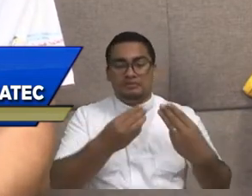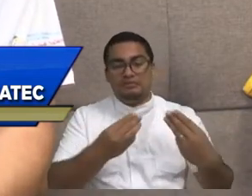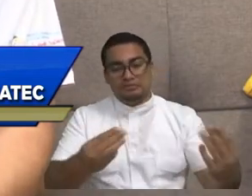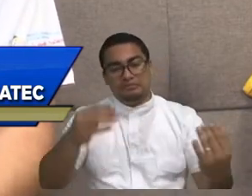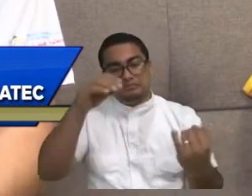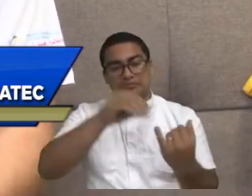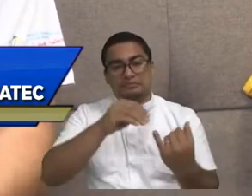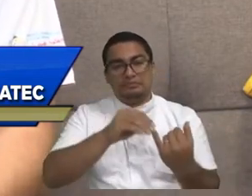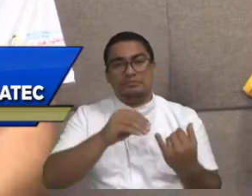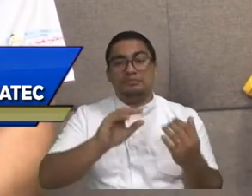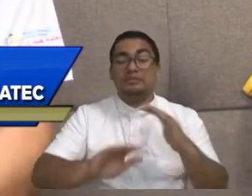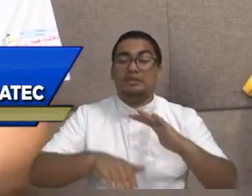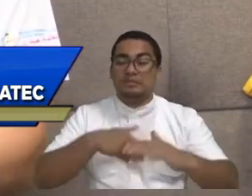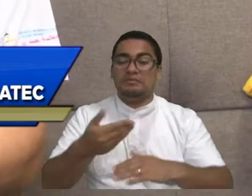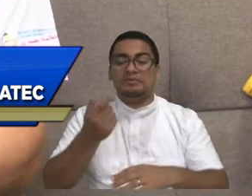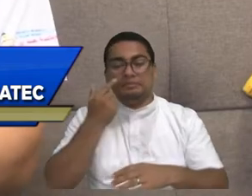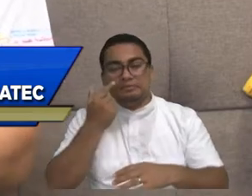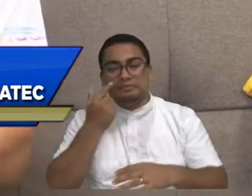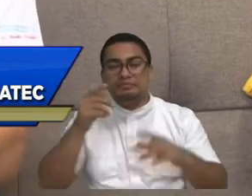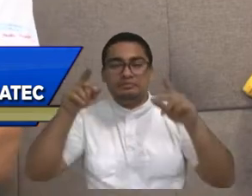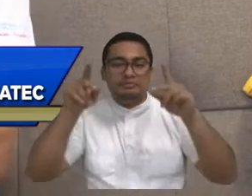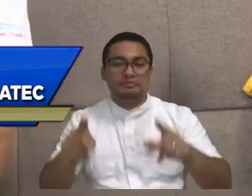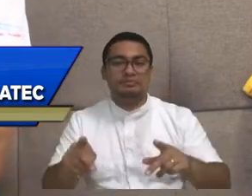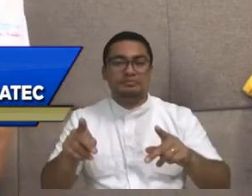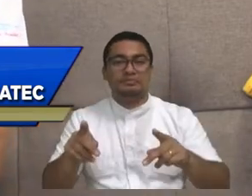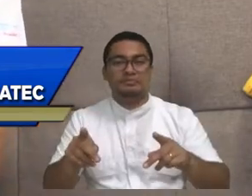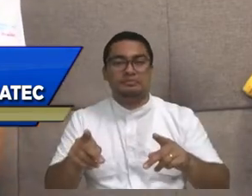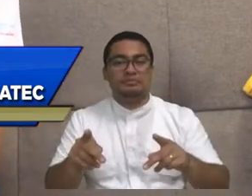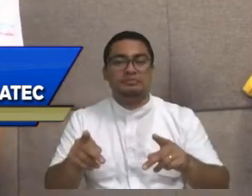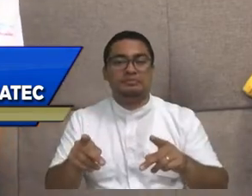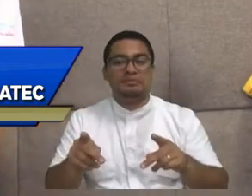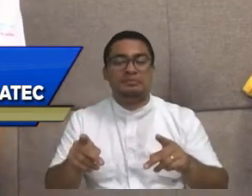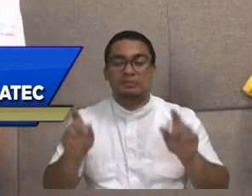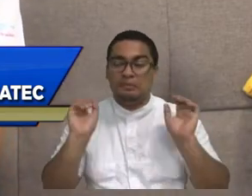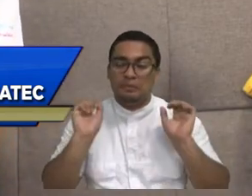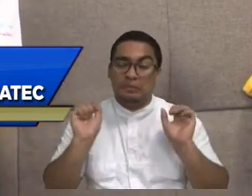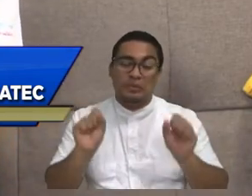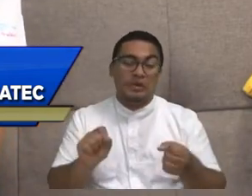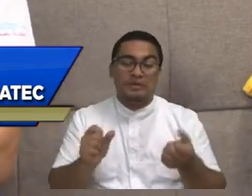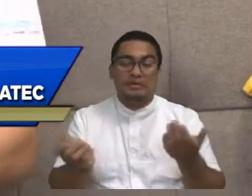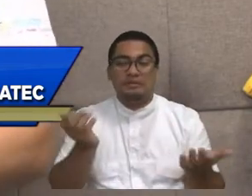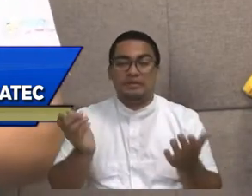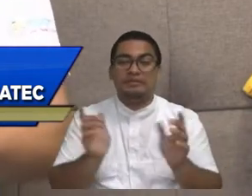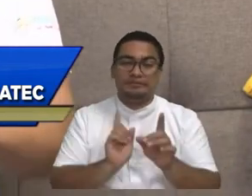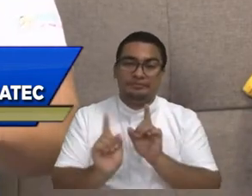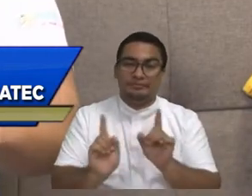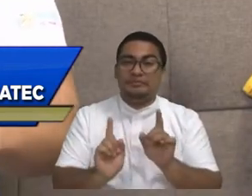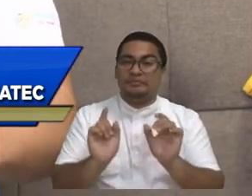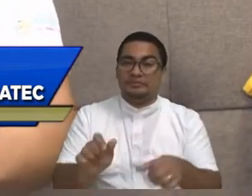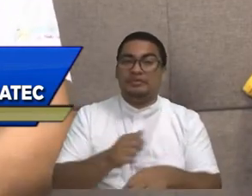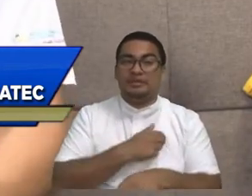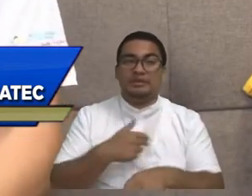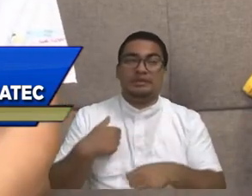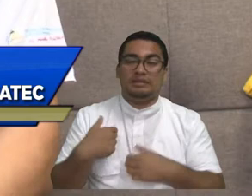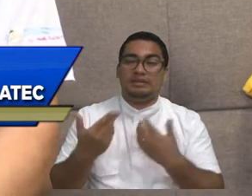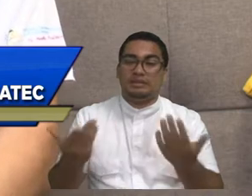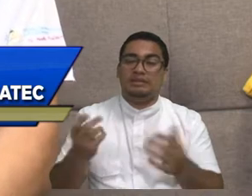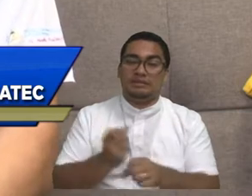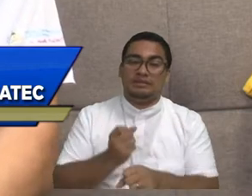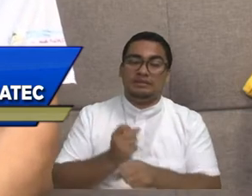y al final determina pues si la persona está habilitado tiene las competencias para desarrollarse en un puesto